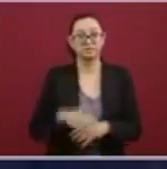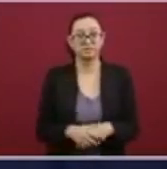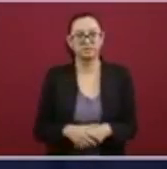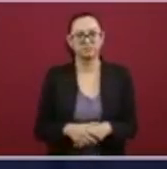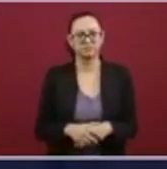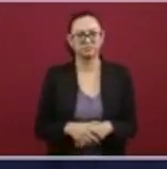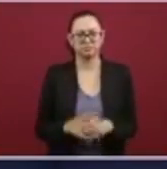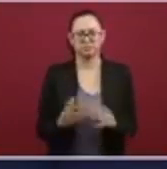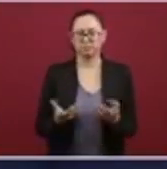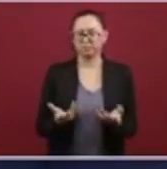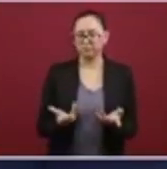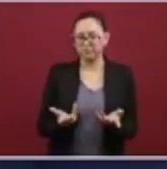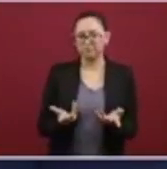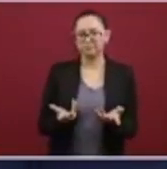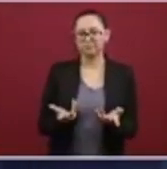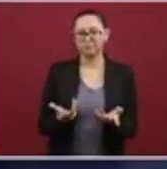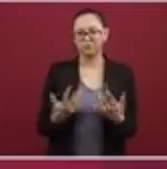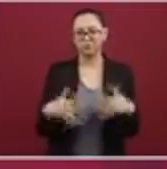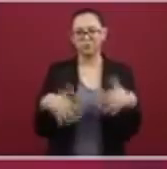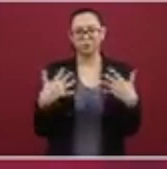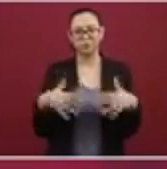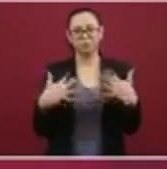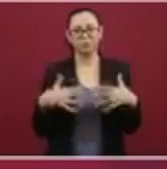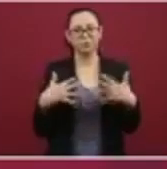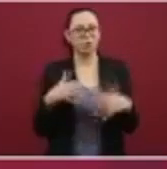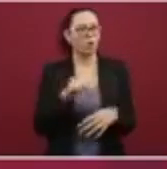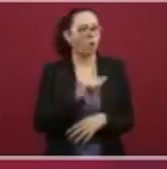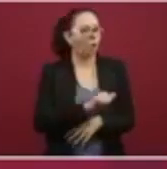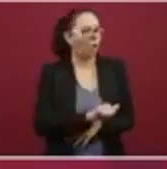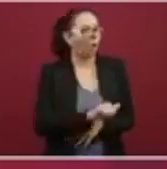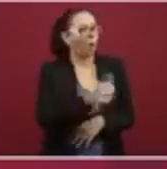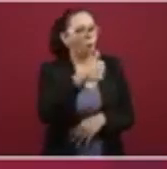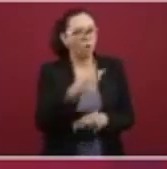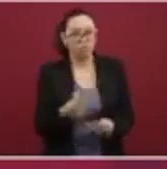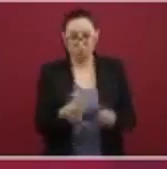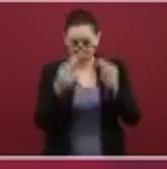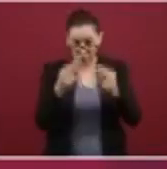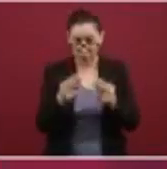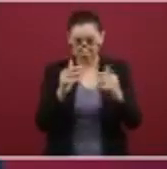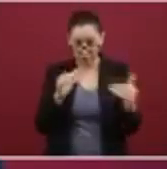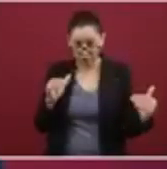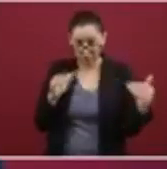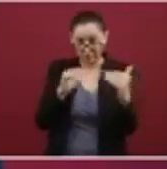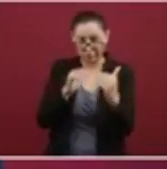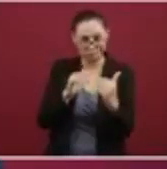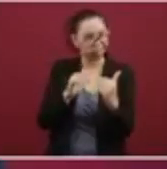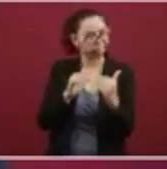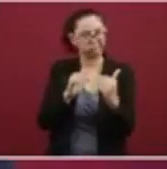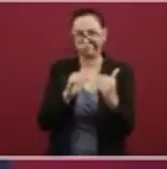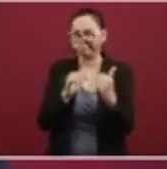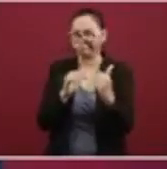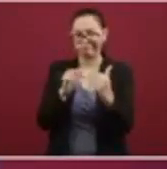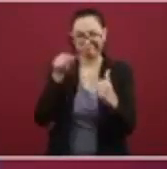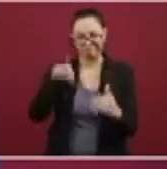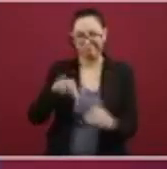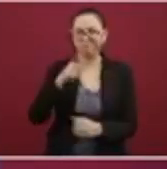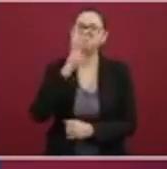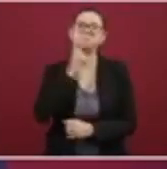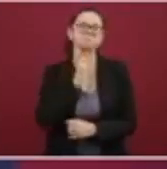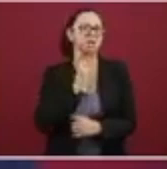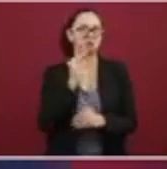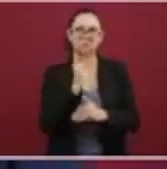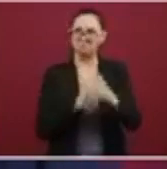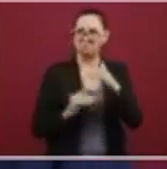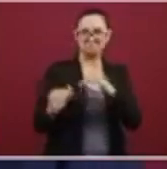negocio que sea más rentable que ese.